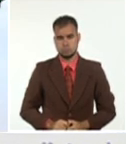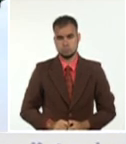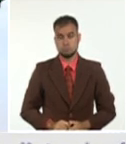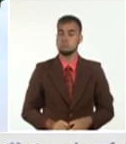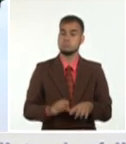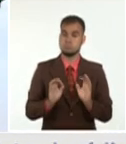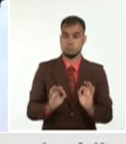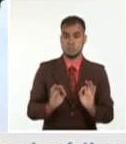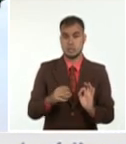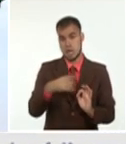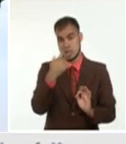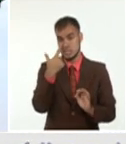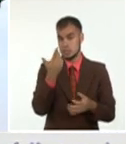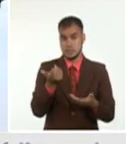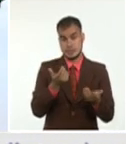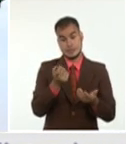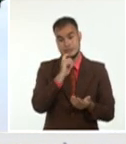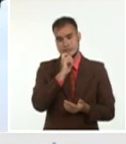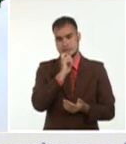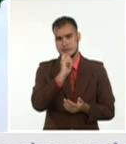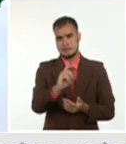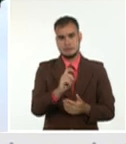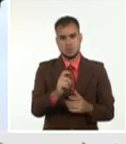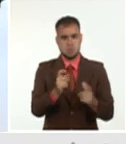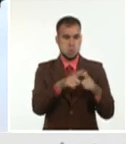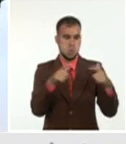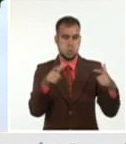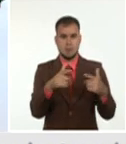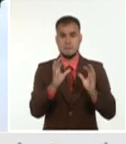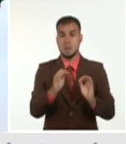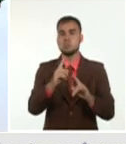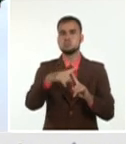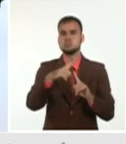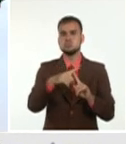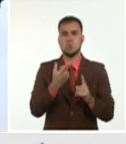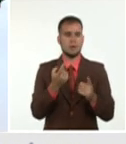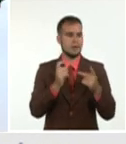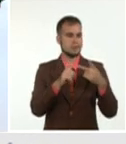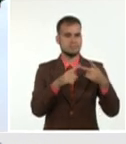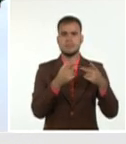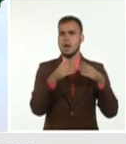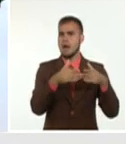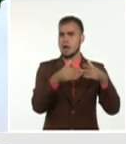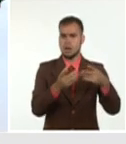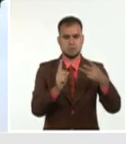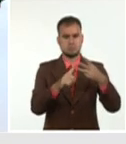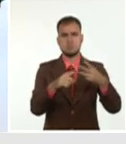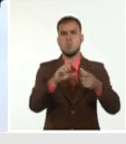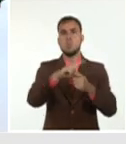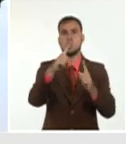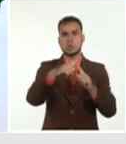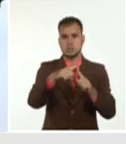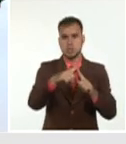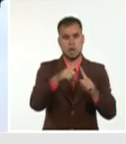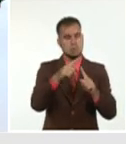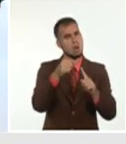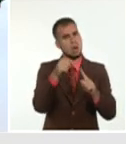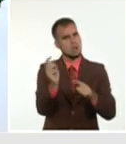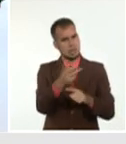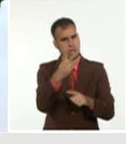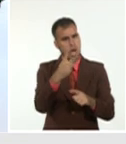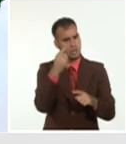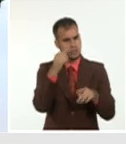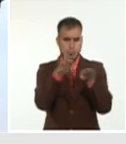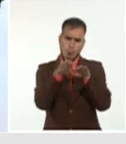se ha complejizado, porque las mismas Las Tunas, Las Granma, Guantánamo, son provincias que habían logrado, igual